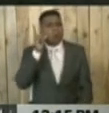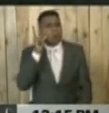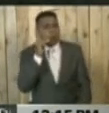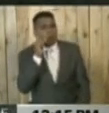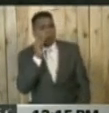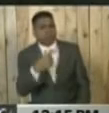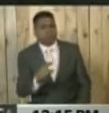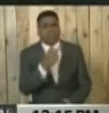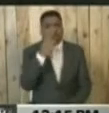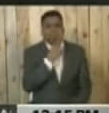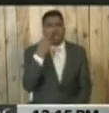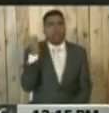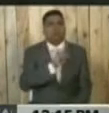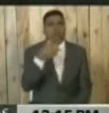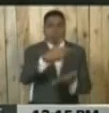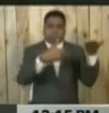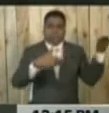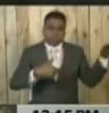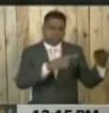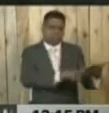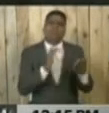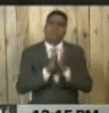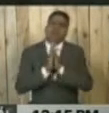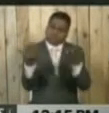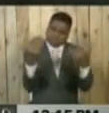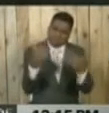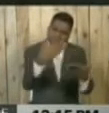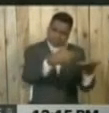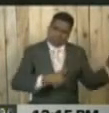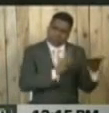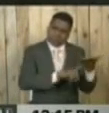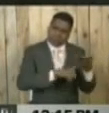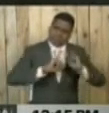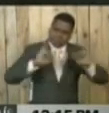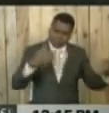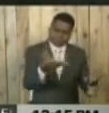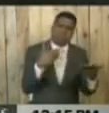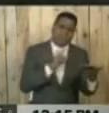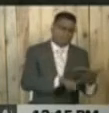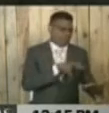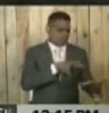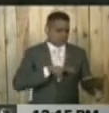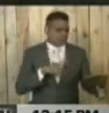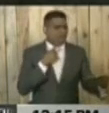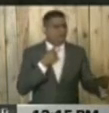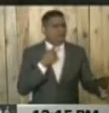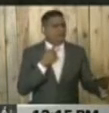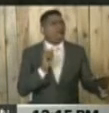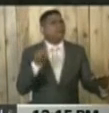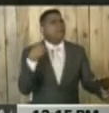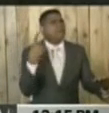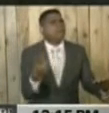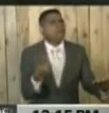negó hasta el último momento a entregarnos el texto definitivo. Y la razón la entendimos el día martes pasado, cuando a la